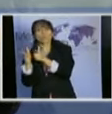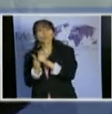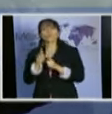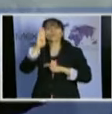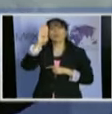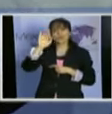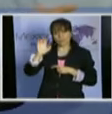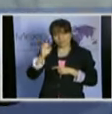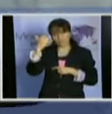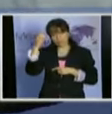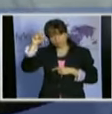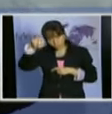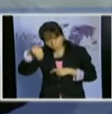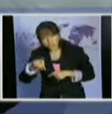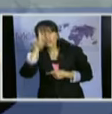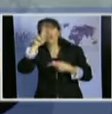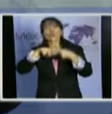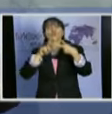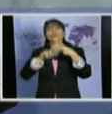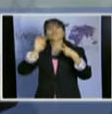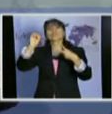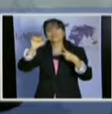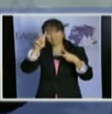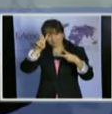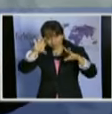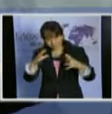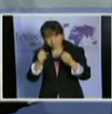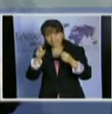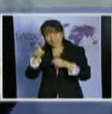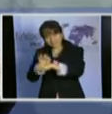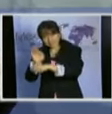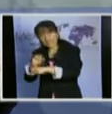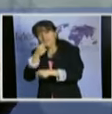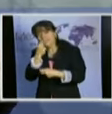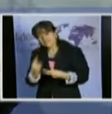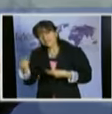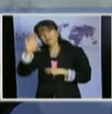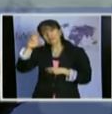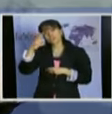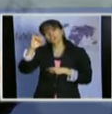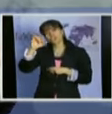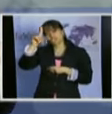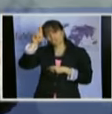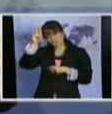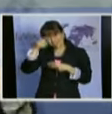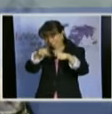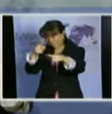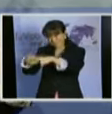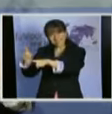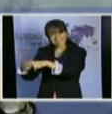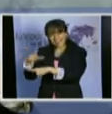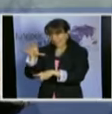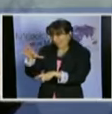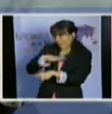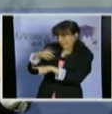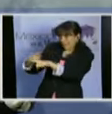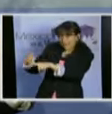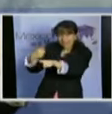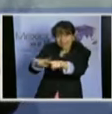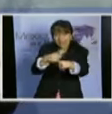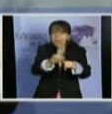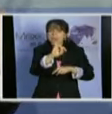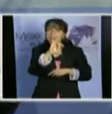está ADOC, está Save the Children, están todos los grupos que se están moviendo en la Agenda Post-15, pero con la novedad de que empiezan a